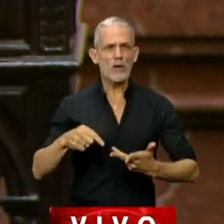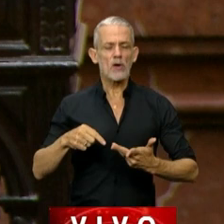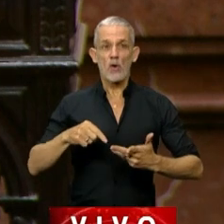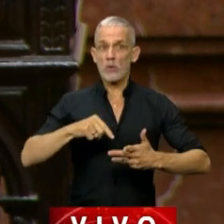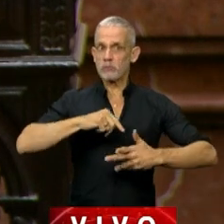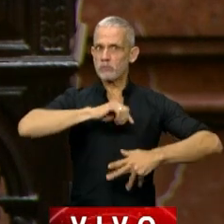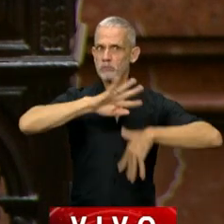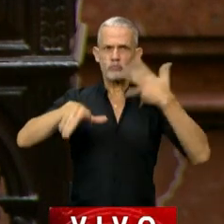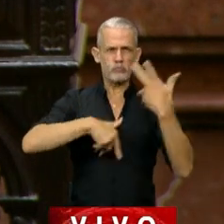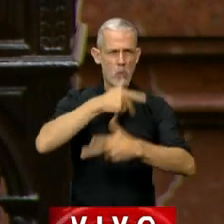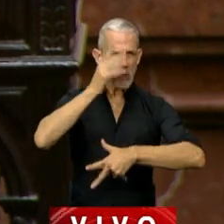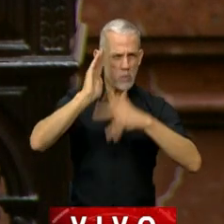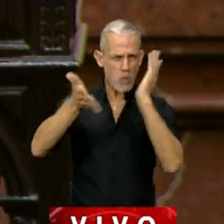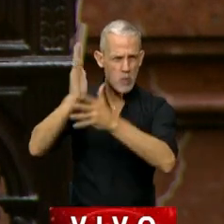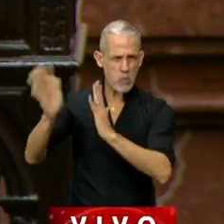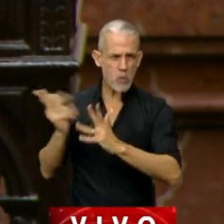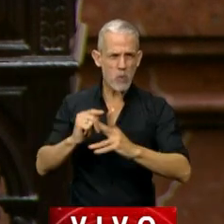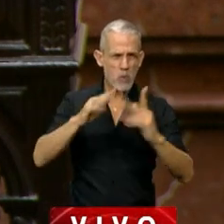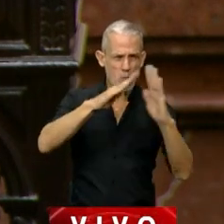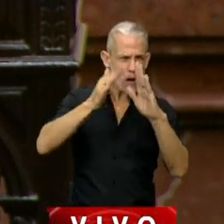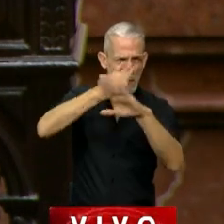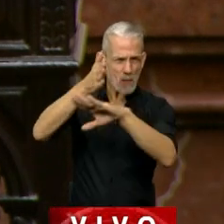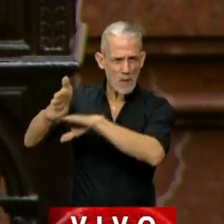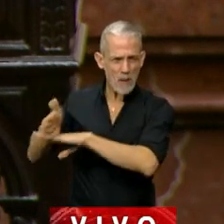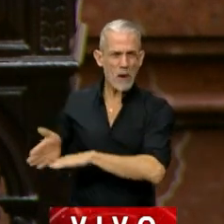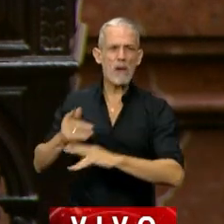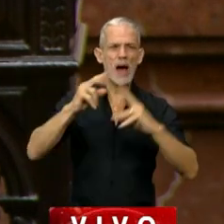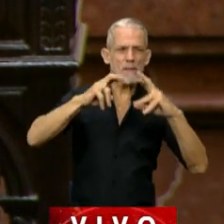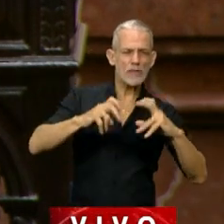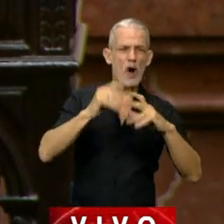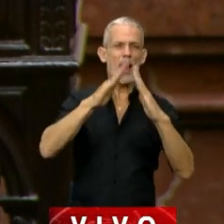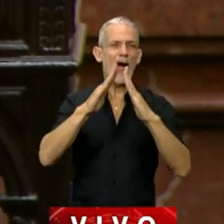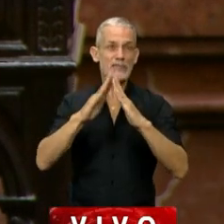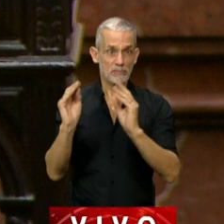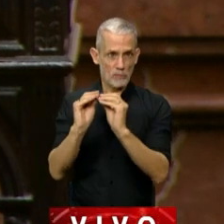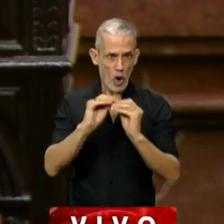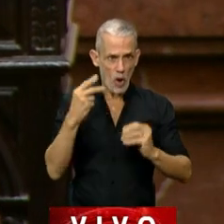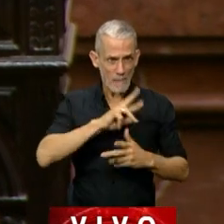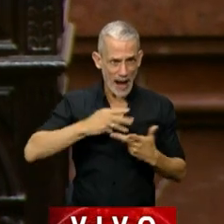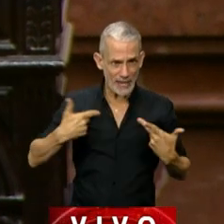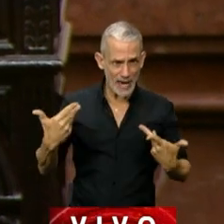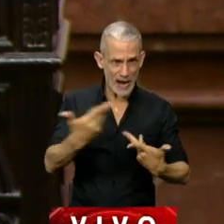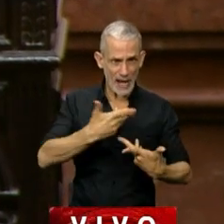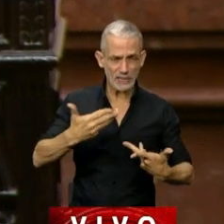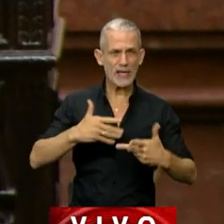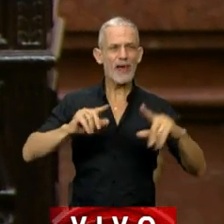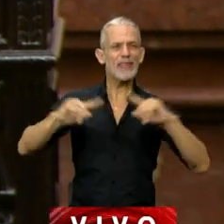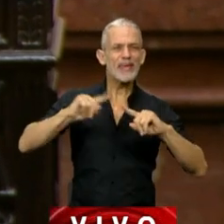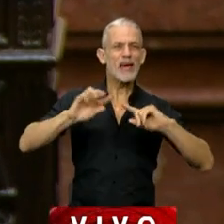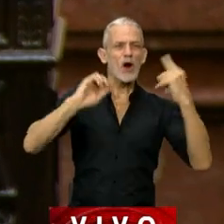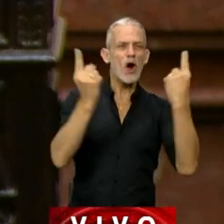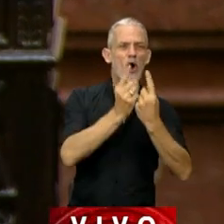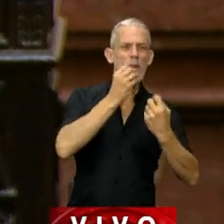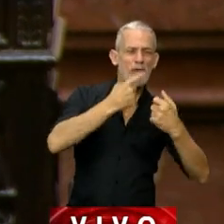oleada represiva con allanamientos en la casa de compañeras que dirigen comedores